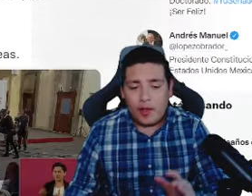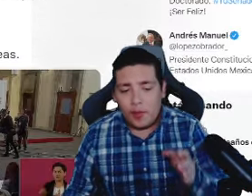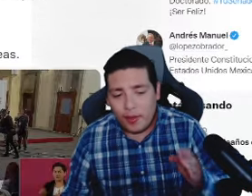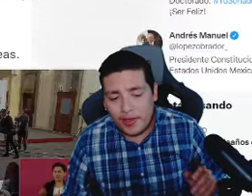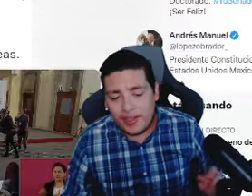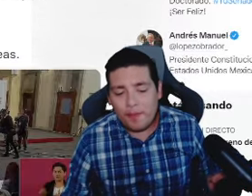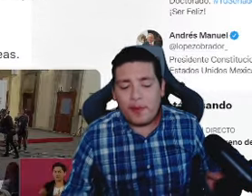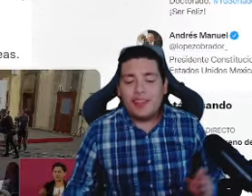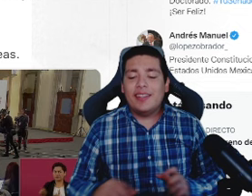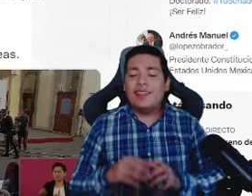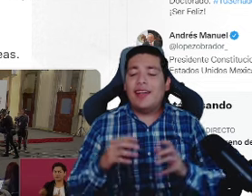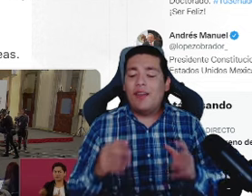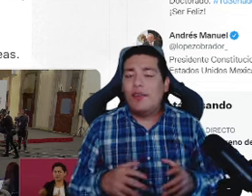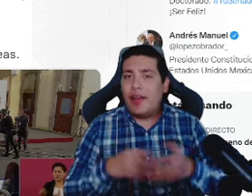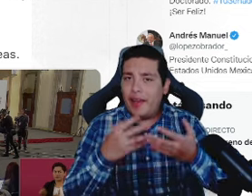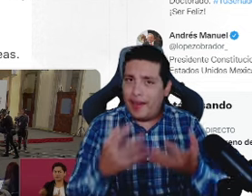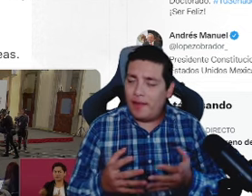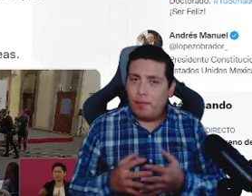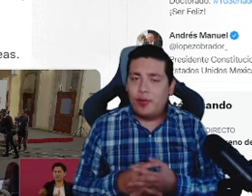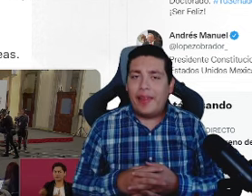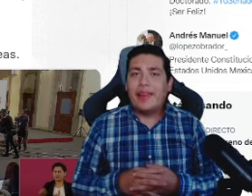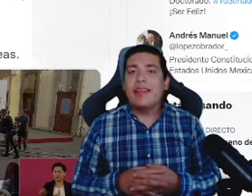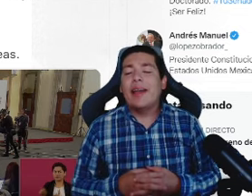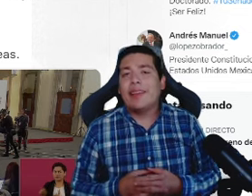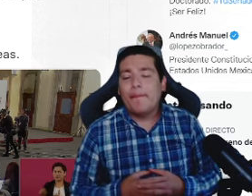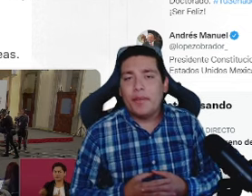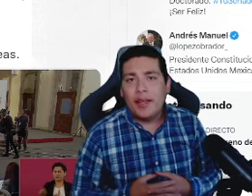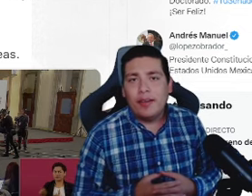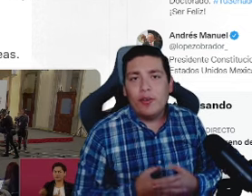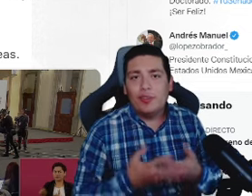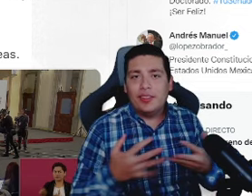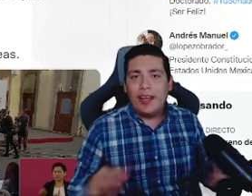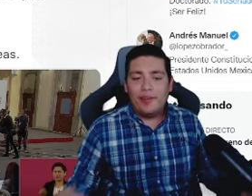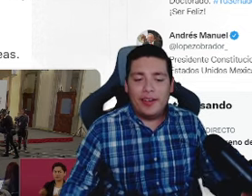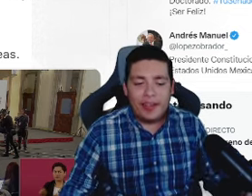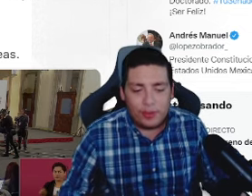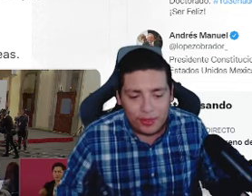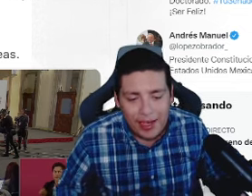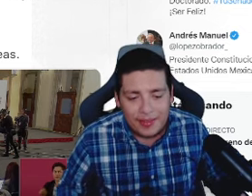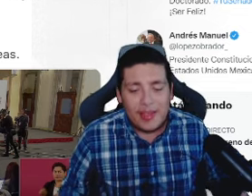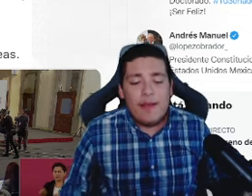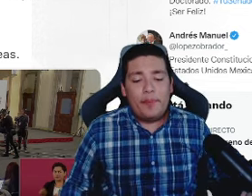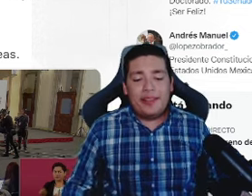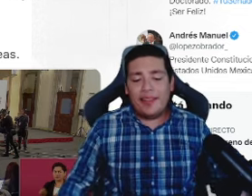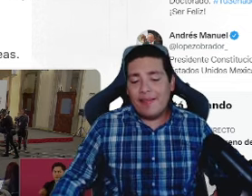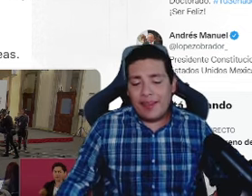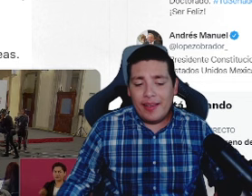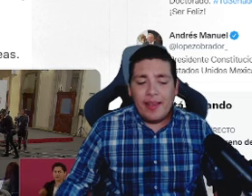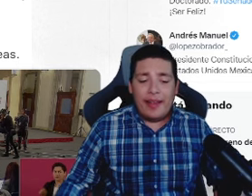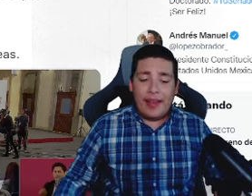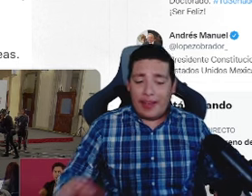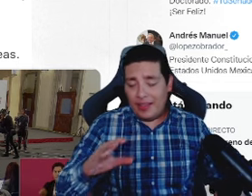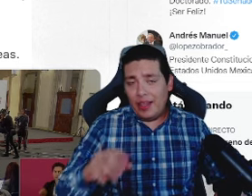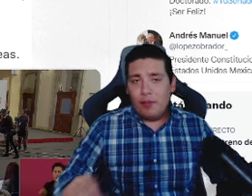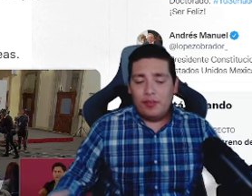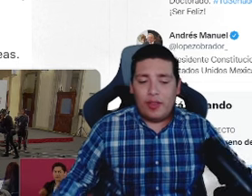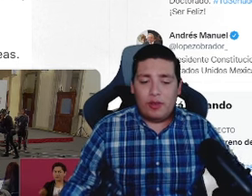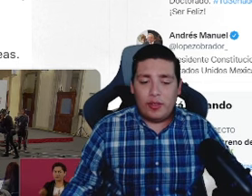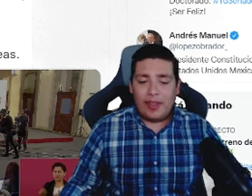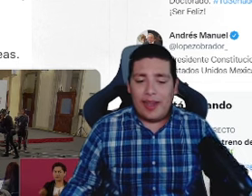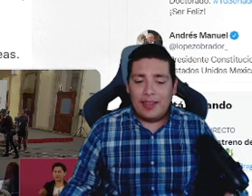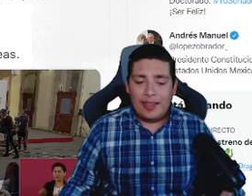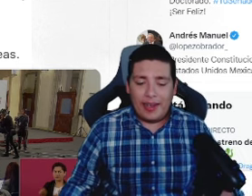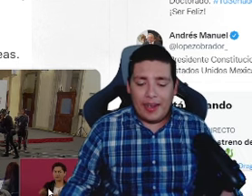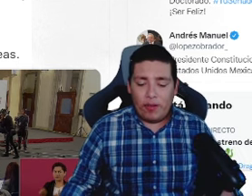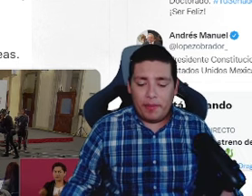Obrador. Y como les digo, pues esta senadora y la diputada ya también contestaron en redes sociales. Presidente, aquí tenemos el